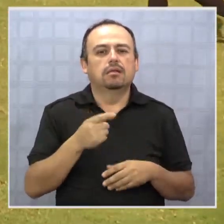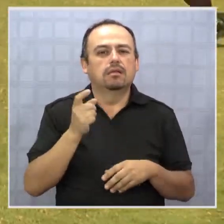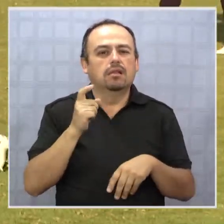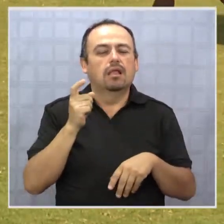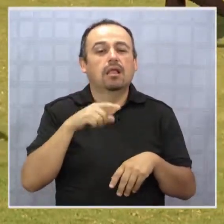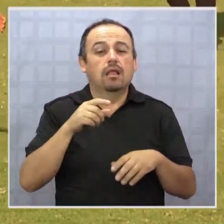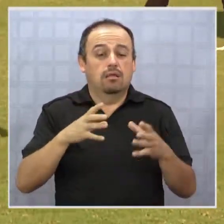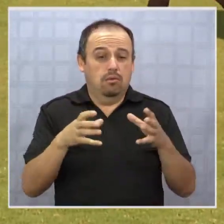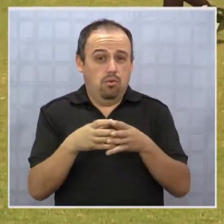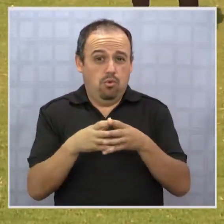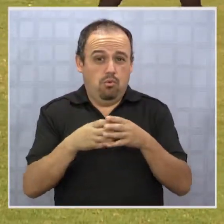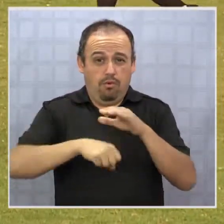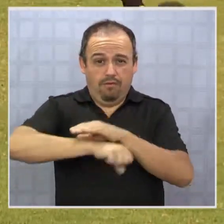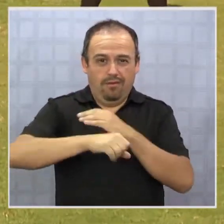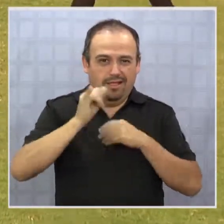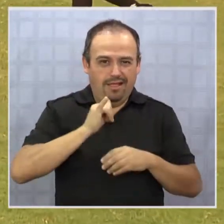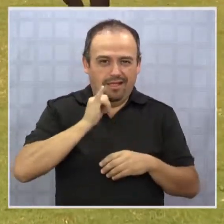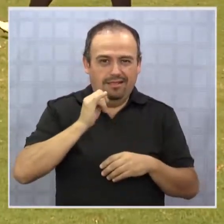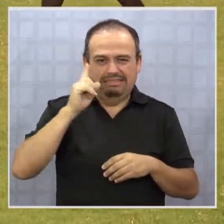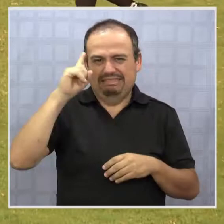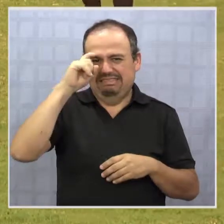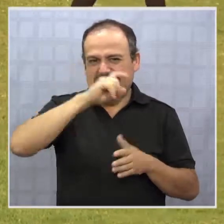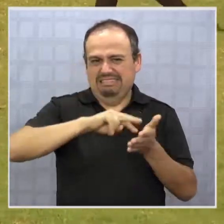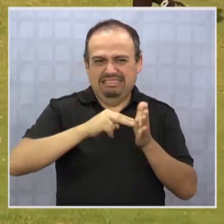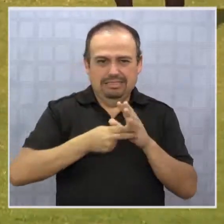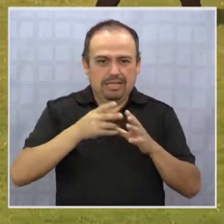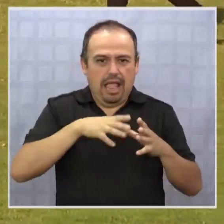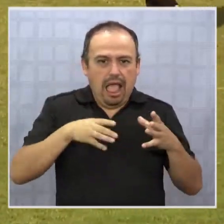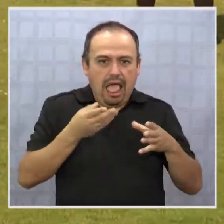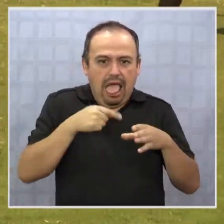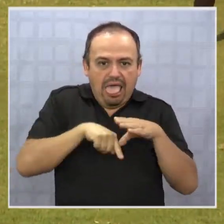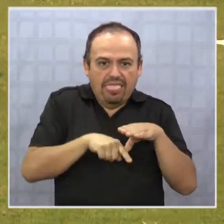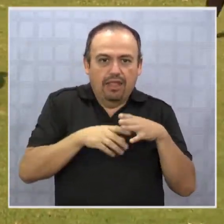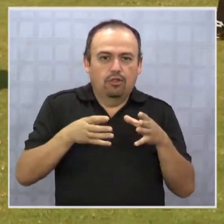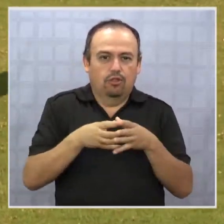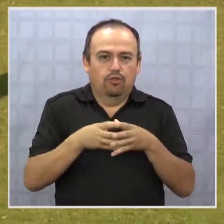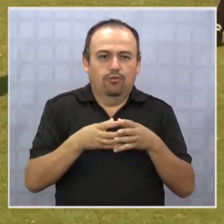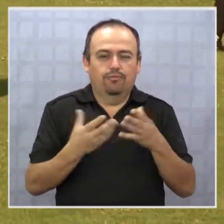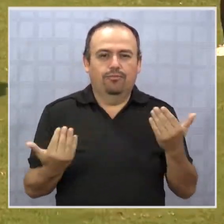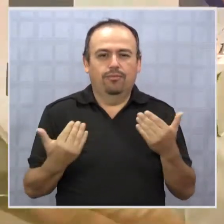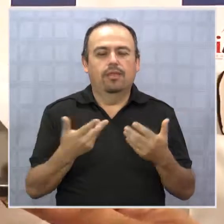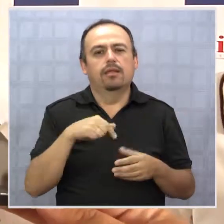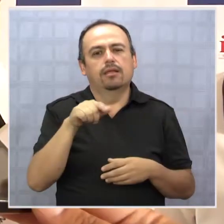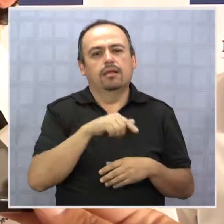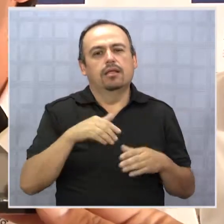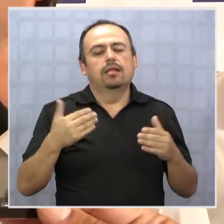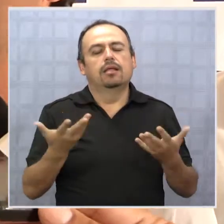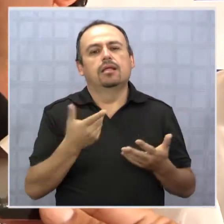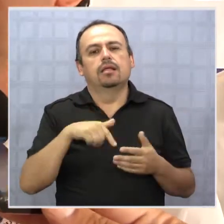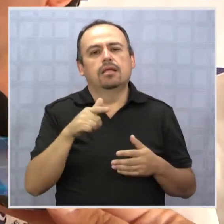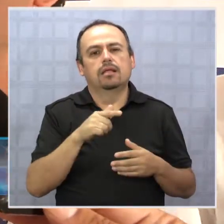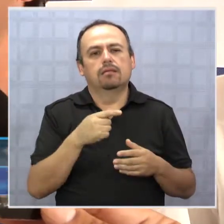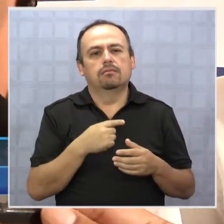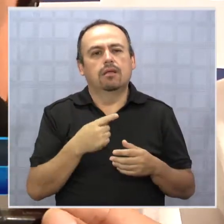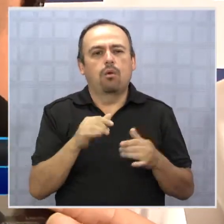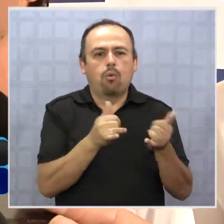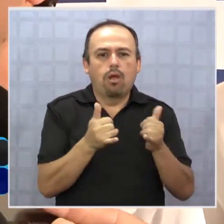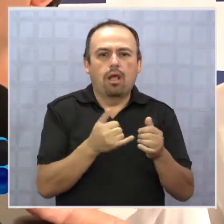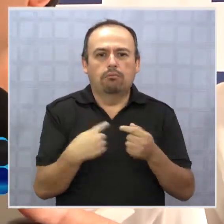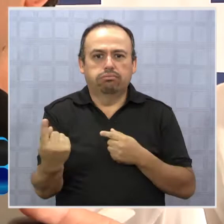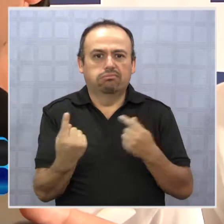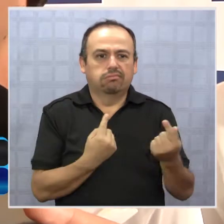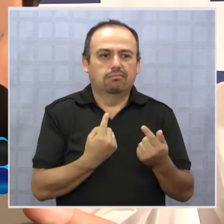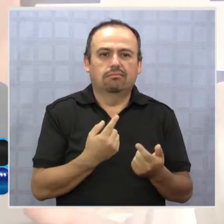llegado el mal momento celeste que hoy ya se habla de crisis al interior de Deportes Iquique. Si les digo que jueguen para adelante y juegan para